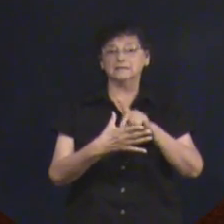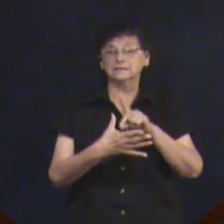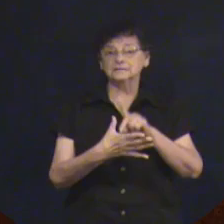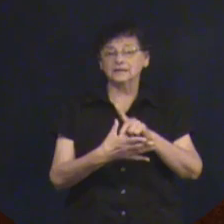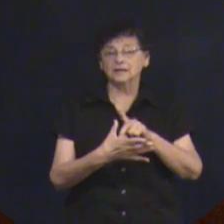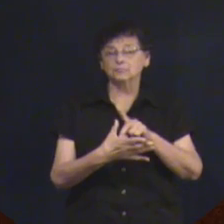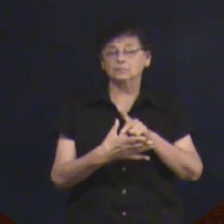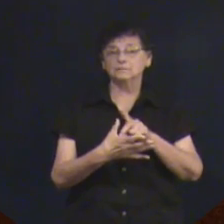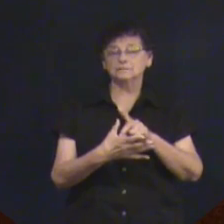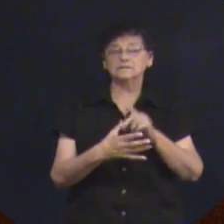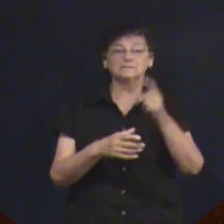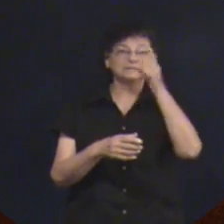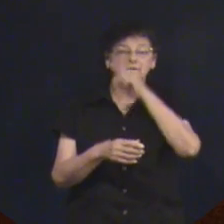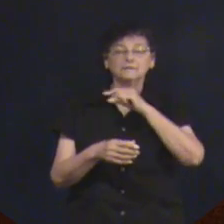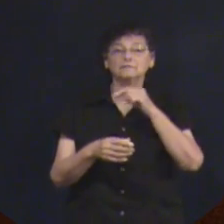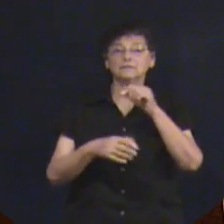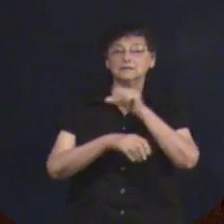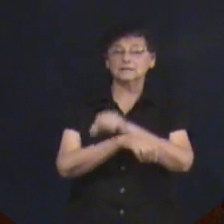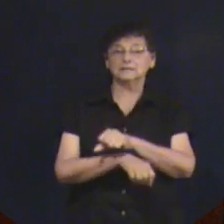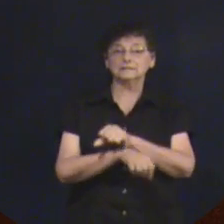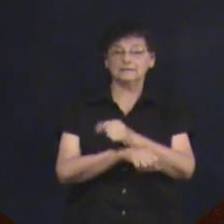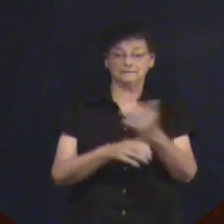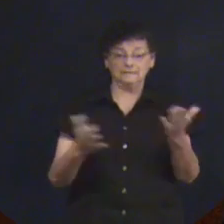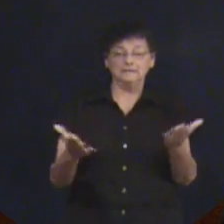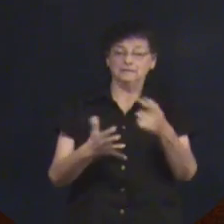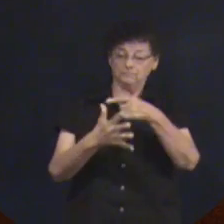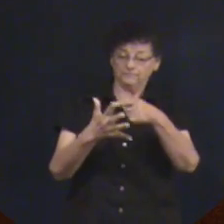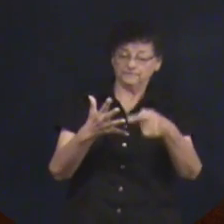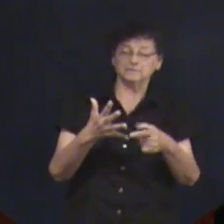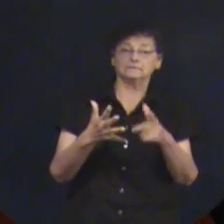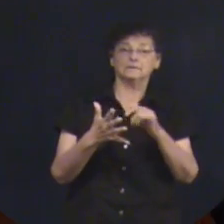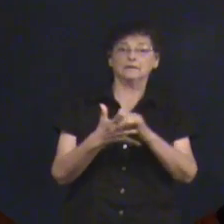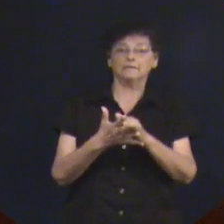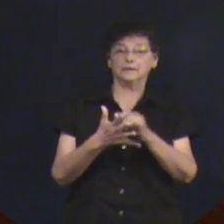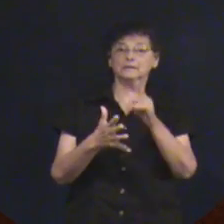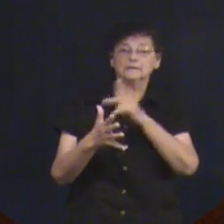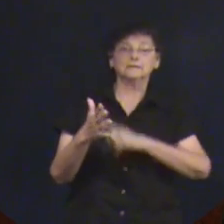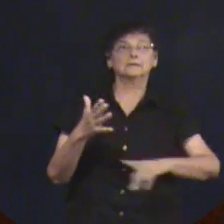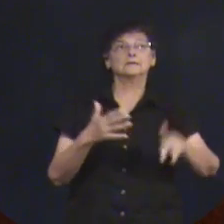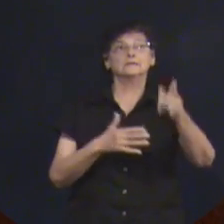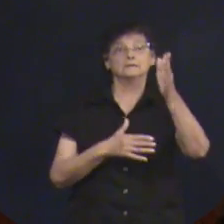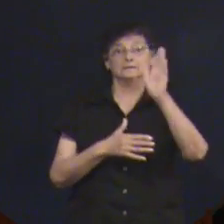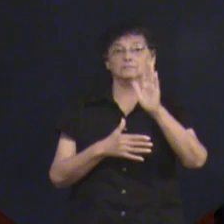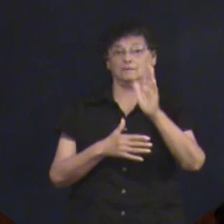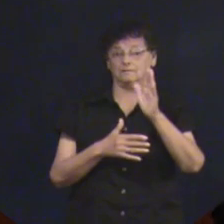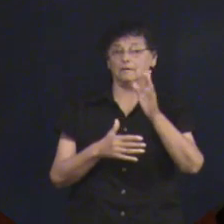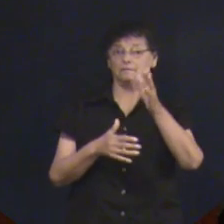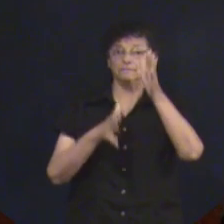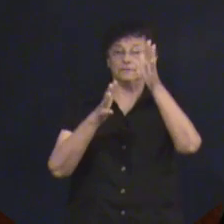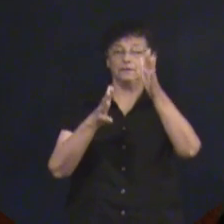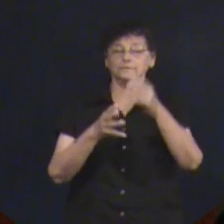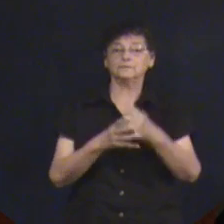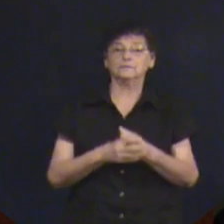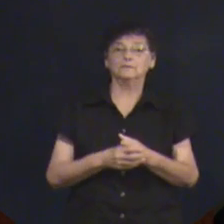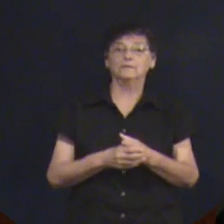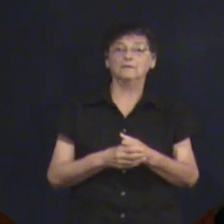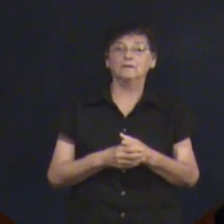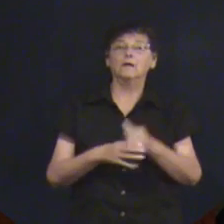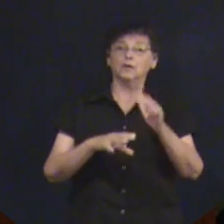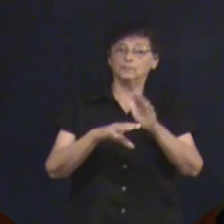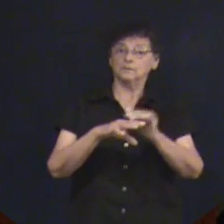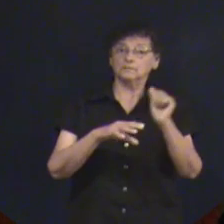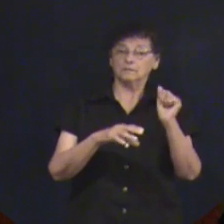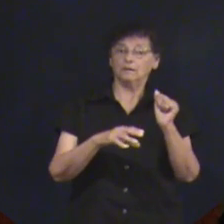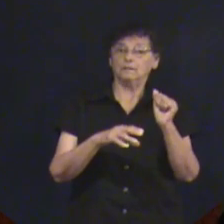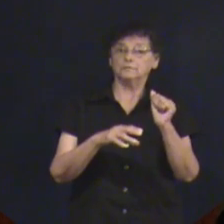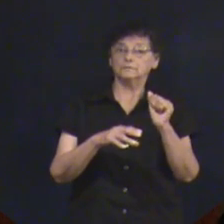los esclavos. Estos son los que en el reino de Dios Padre están llamados